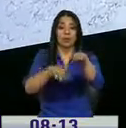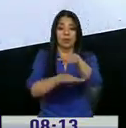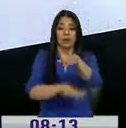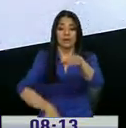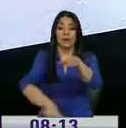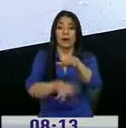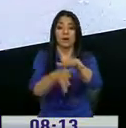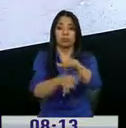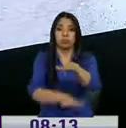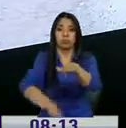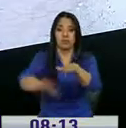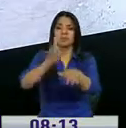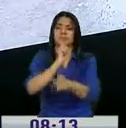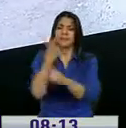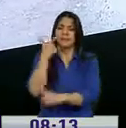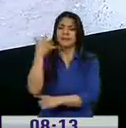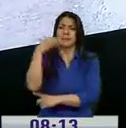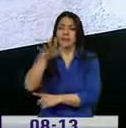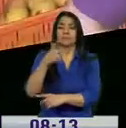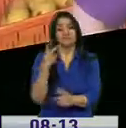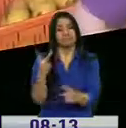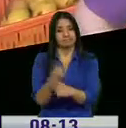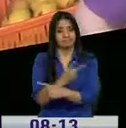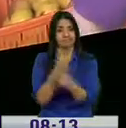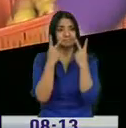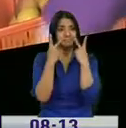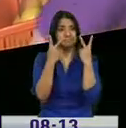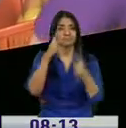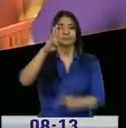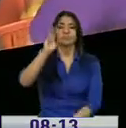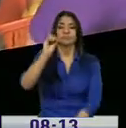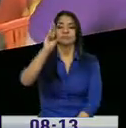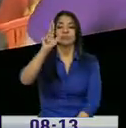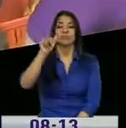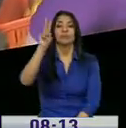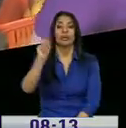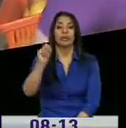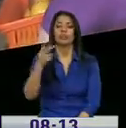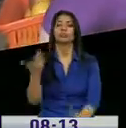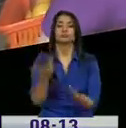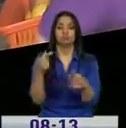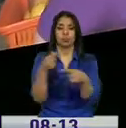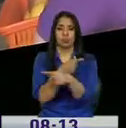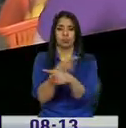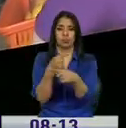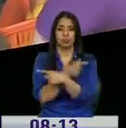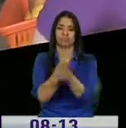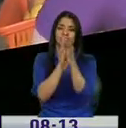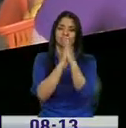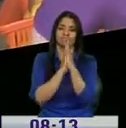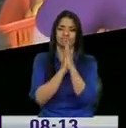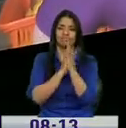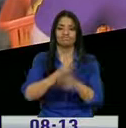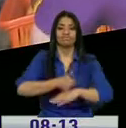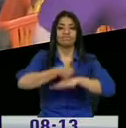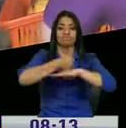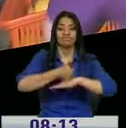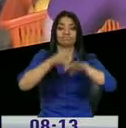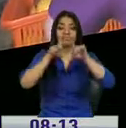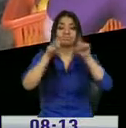mucha razón, pues está mucho tiempo. Ahí lo estamos viendo. Borbón, esto es ahí en Guajaló. Así que, por favor, autoridades del agua